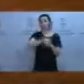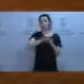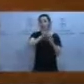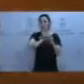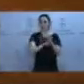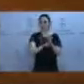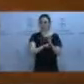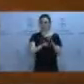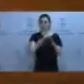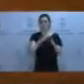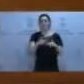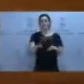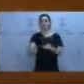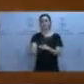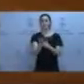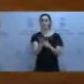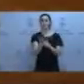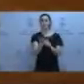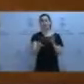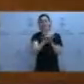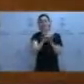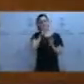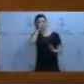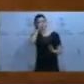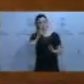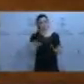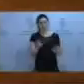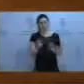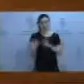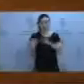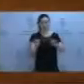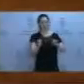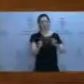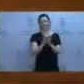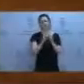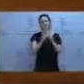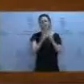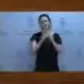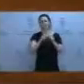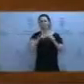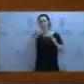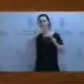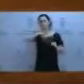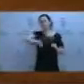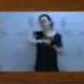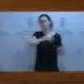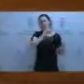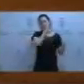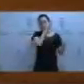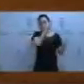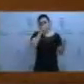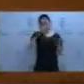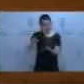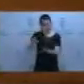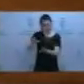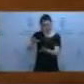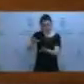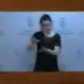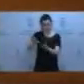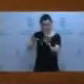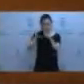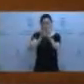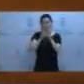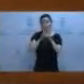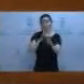decir, nos presenta una ley, el PSOE, renuncia a legislar y entrega la regulación, prácticamente todo